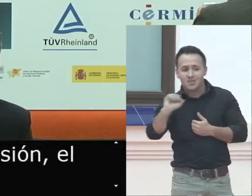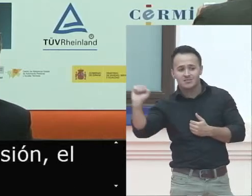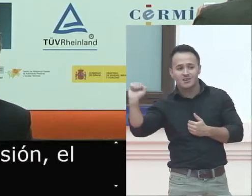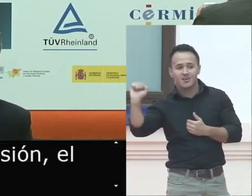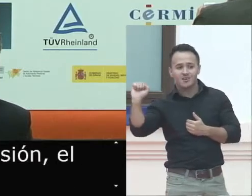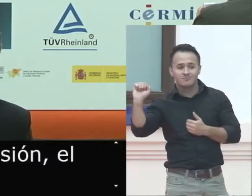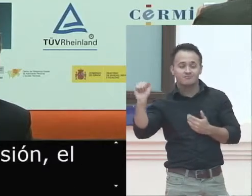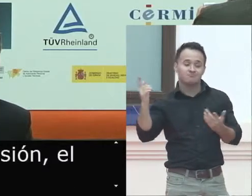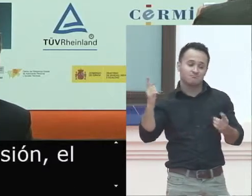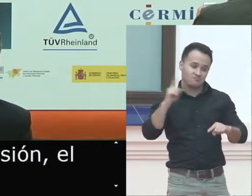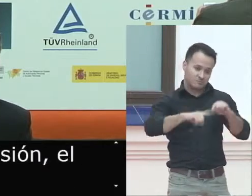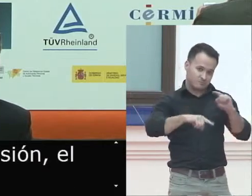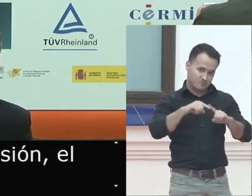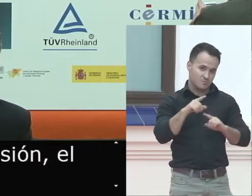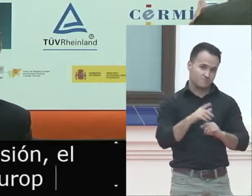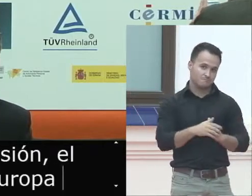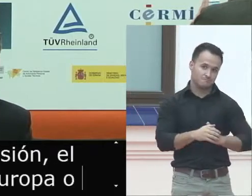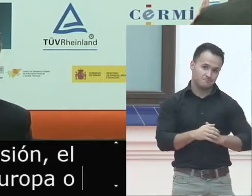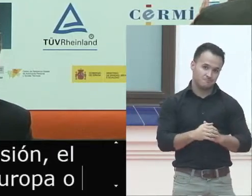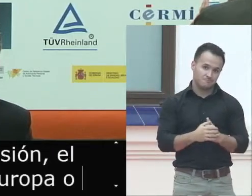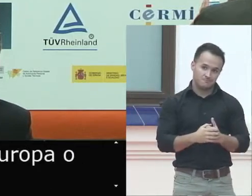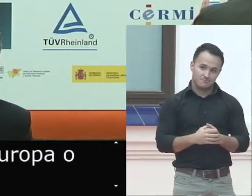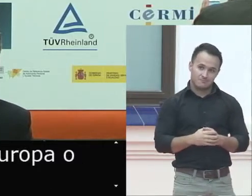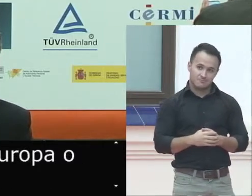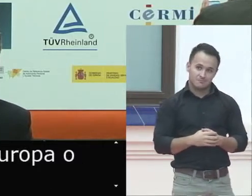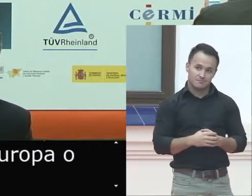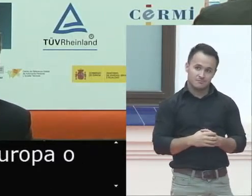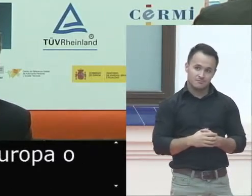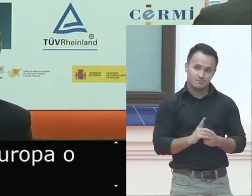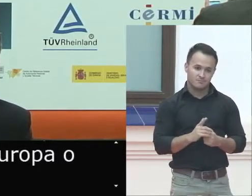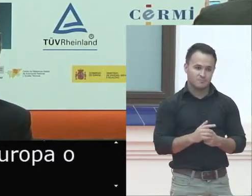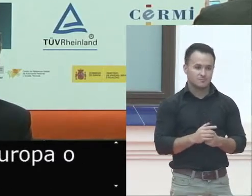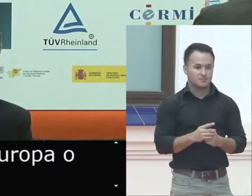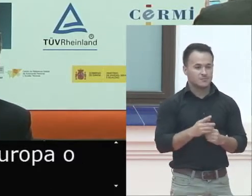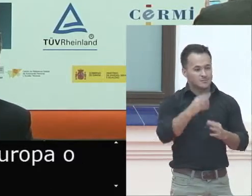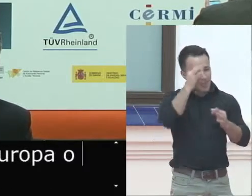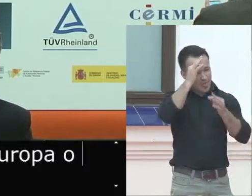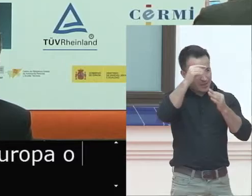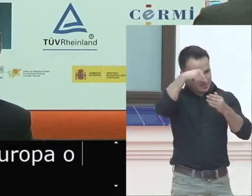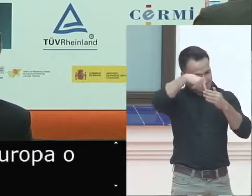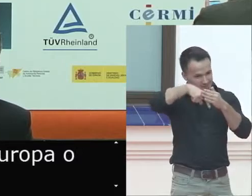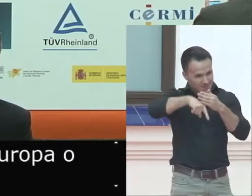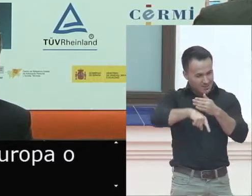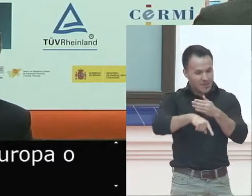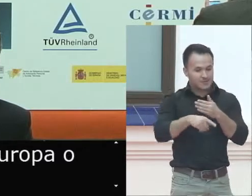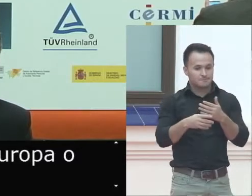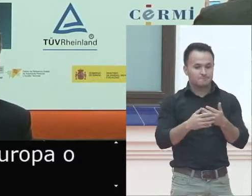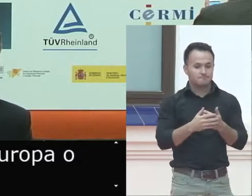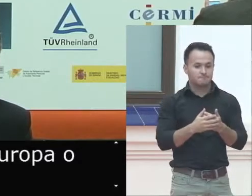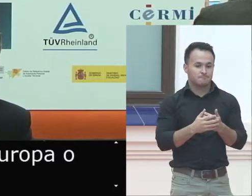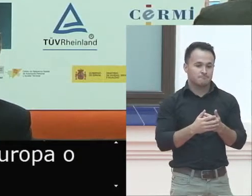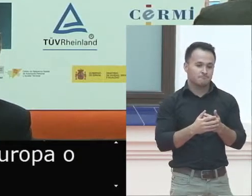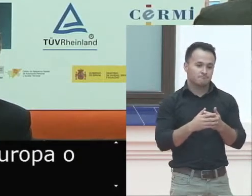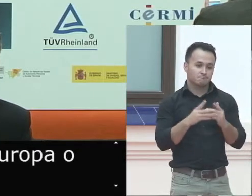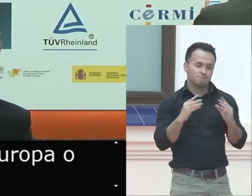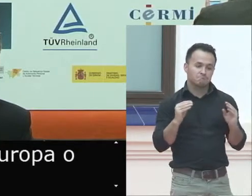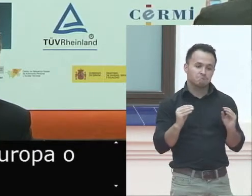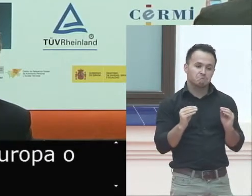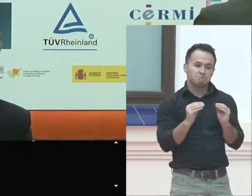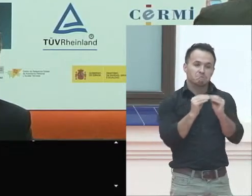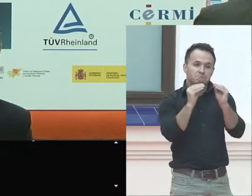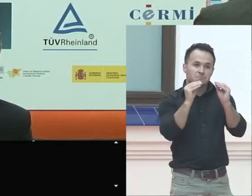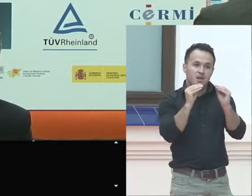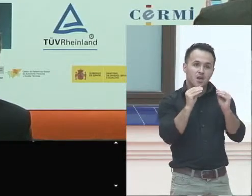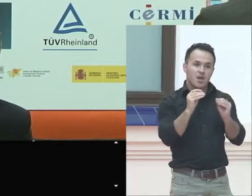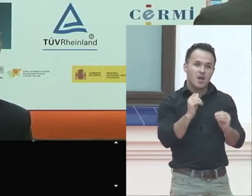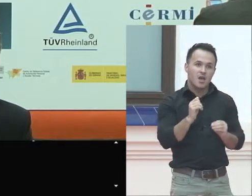es otra guerra. O sea, un poco más entrando en detalle, ha coincidido que cuando